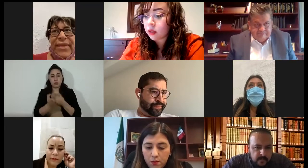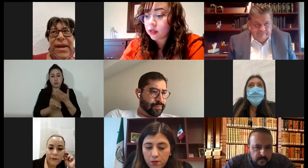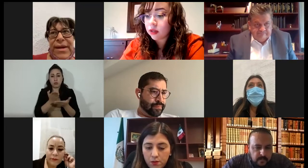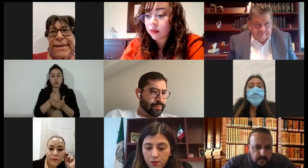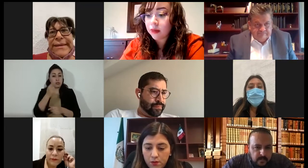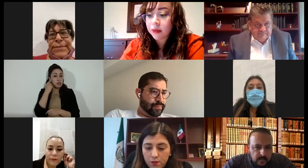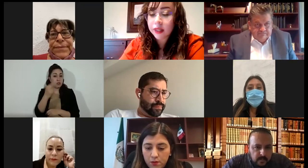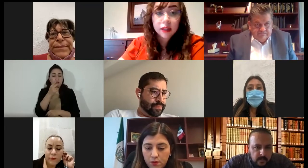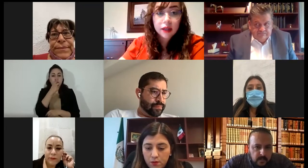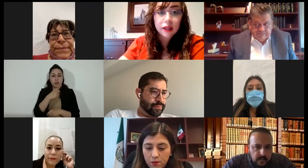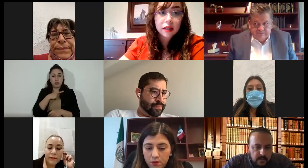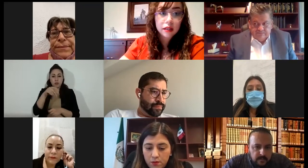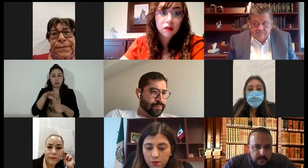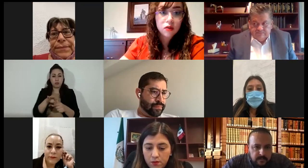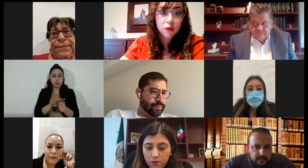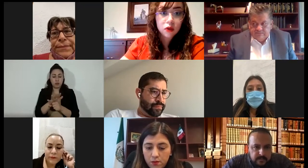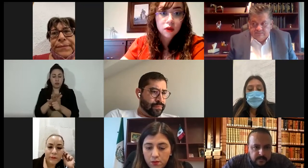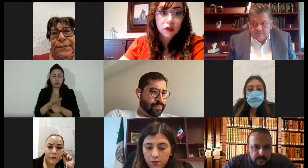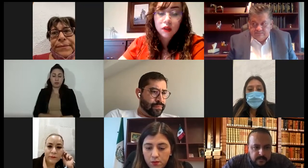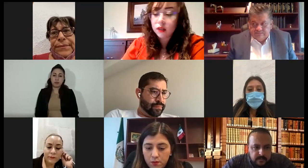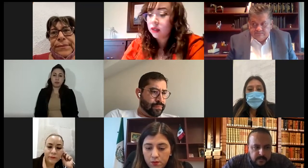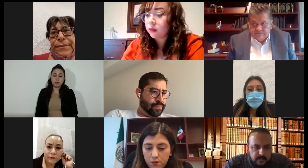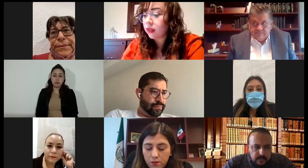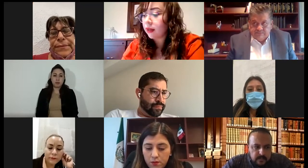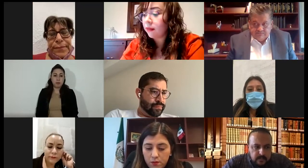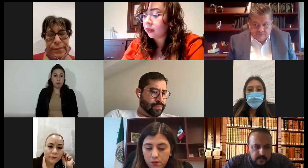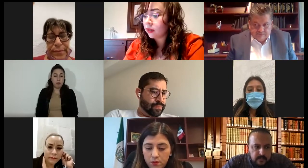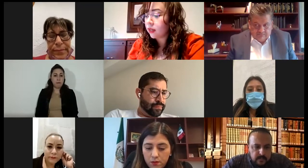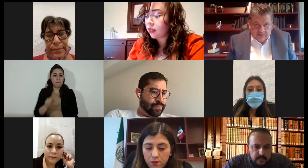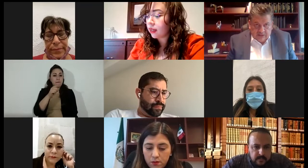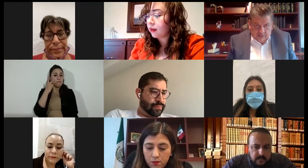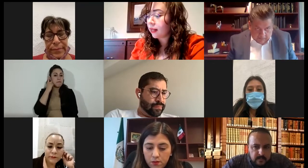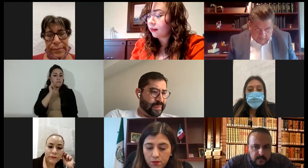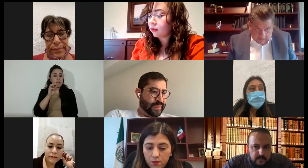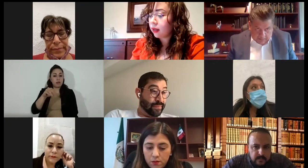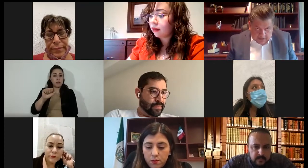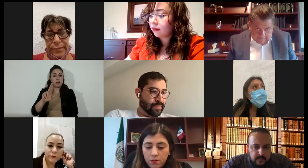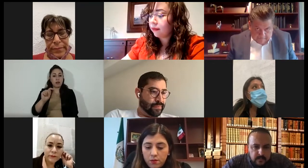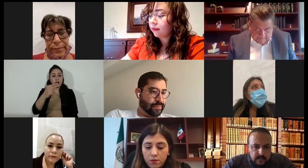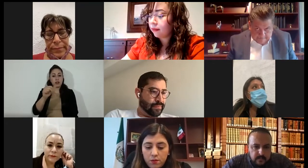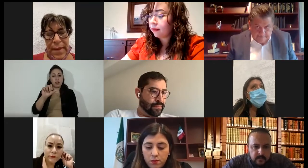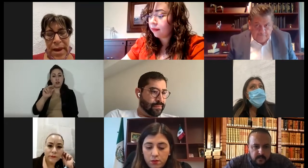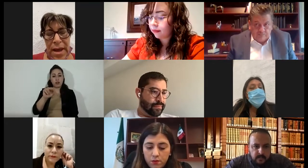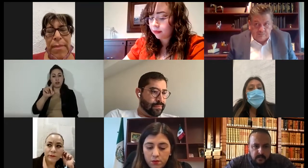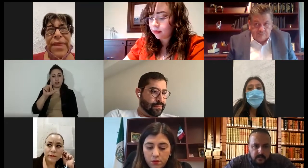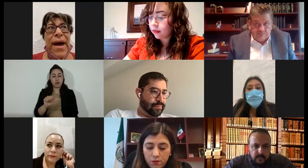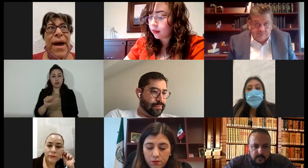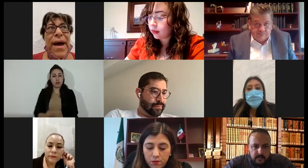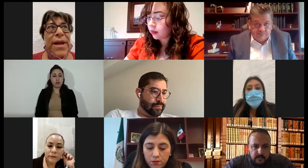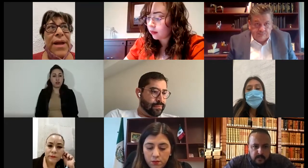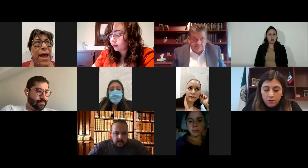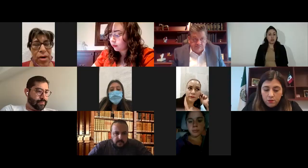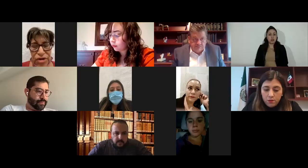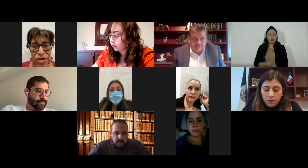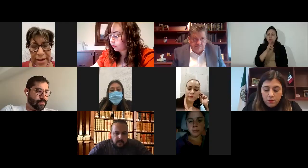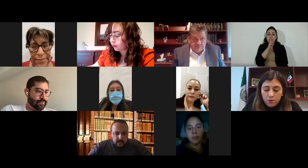nombre y solicito amablemente que indiquen el sentido de su voto. Diputada Marta Soledad Ávila Ventura. Marta Ávila,